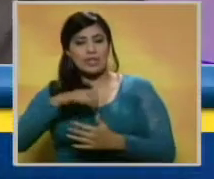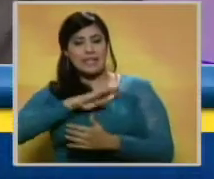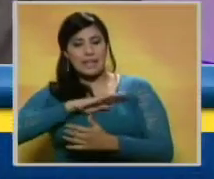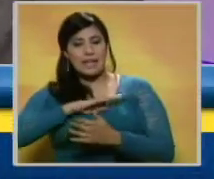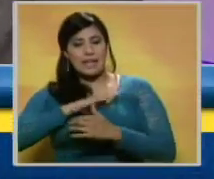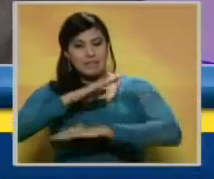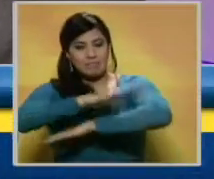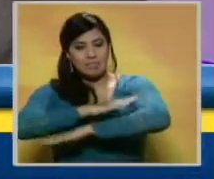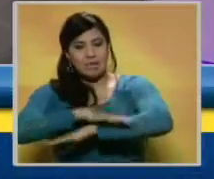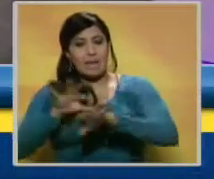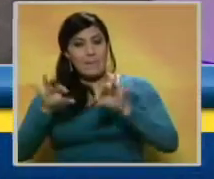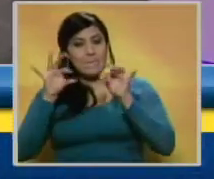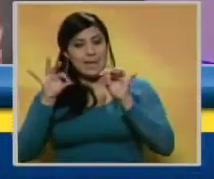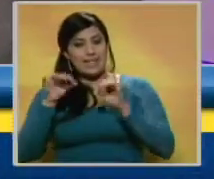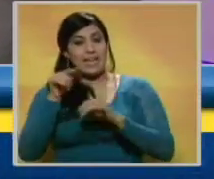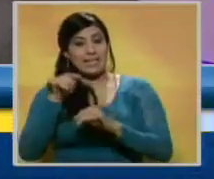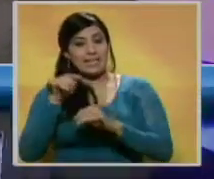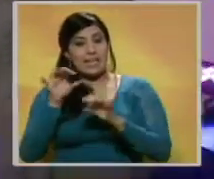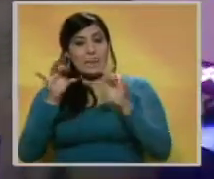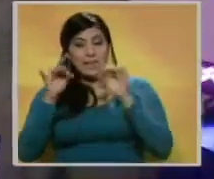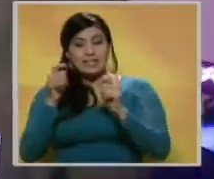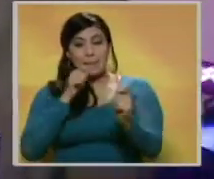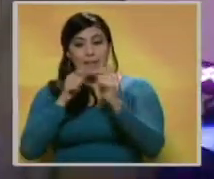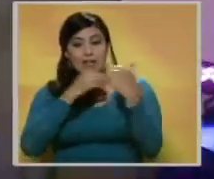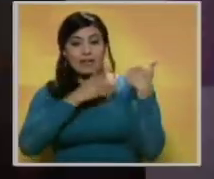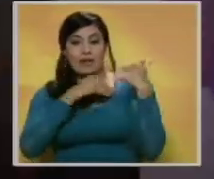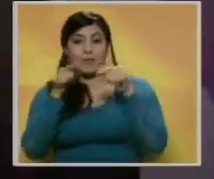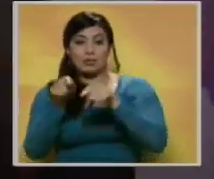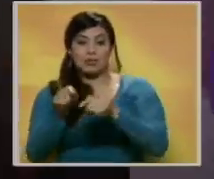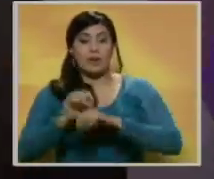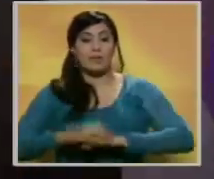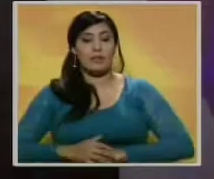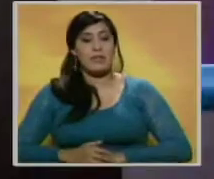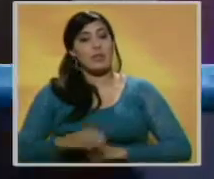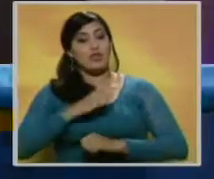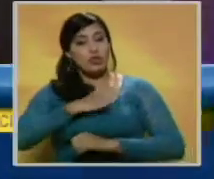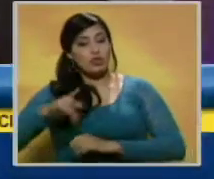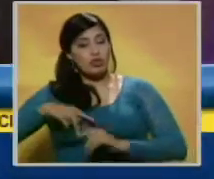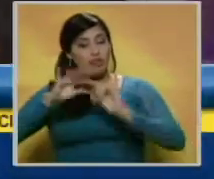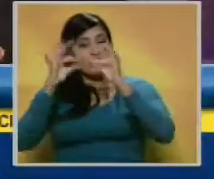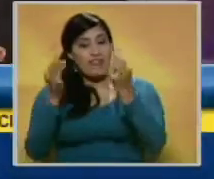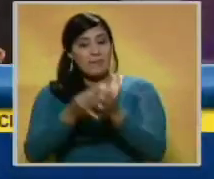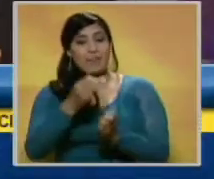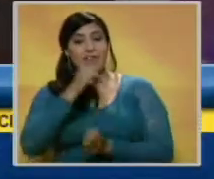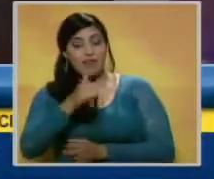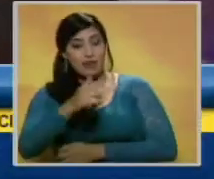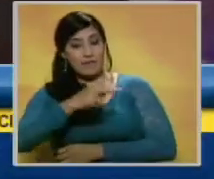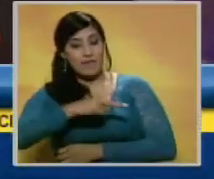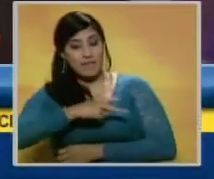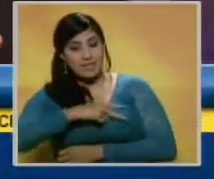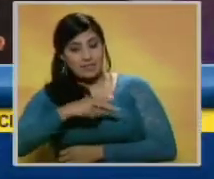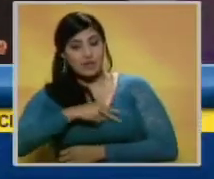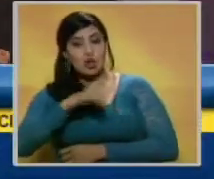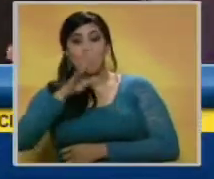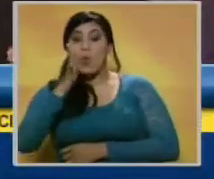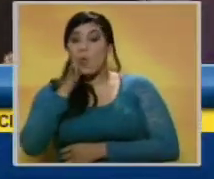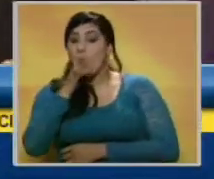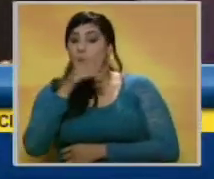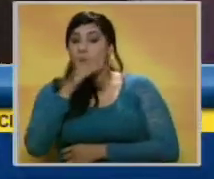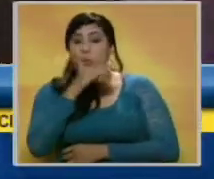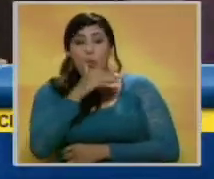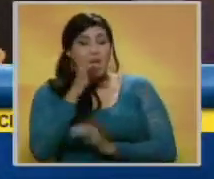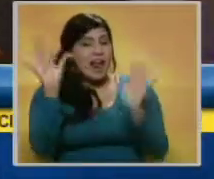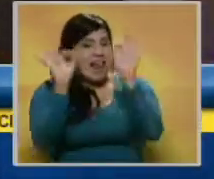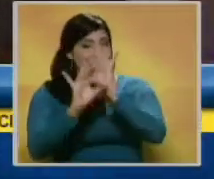una condición muy especial, y esa condición la tienen los periodistas. Somos una familia, somos la familia Noticiero Venevisión, y no hay nada